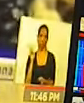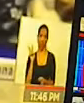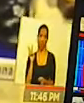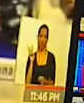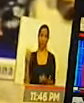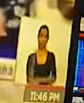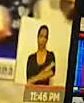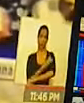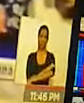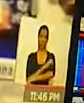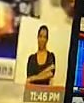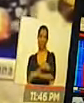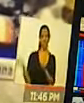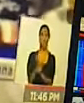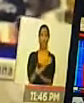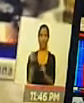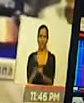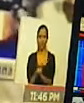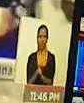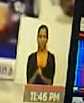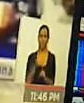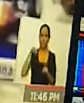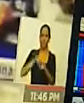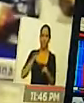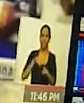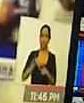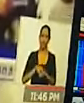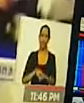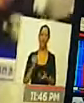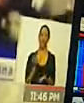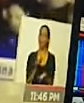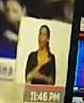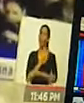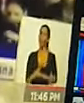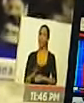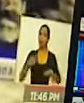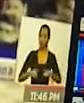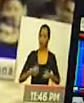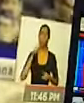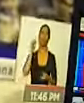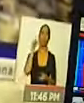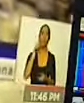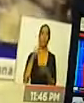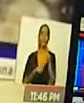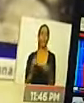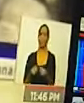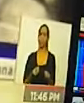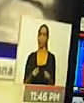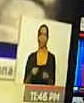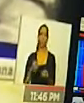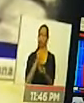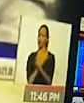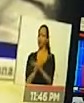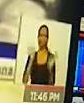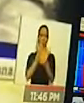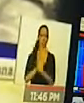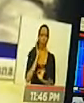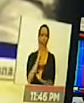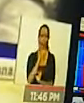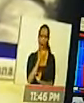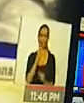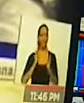manera violenta a todo este esfuerzo que usted está haciendo sin ningún tipo de exclusión. A veces siento